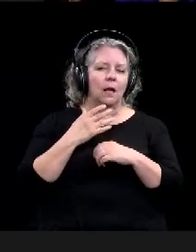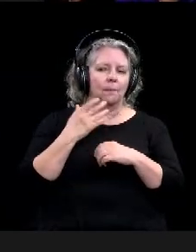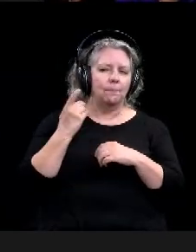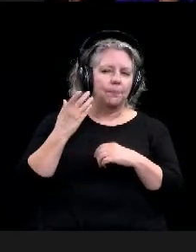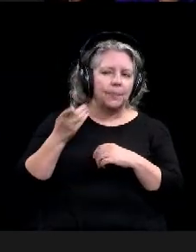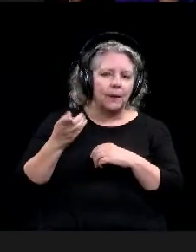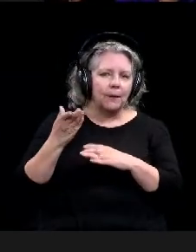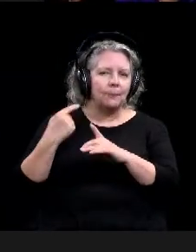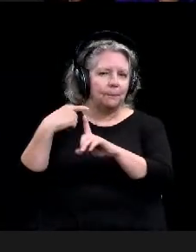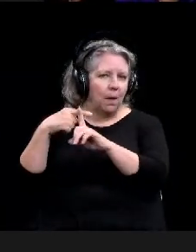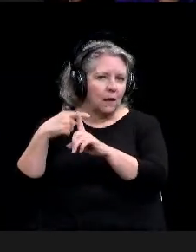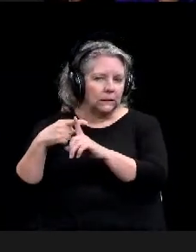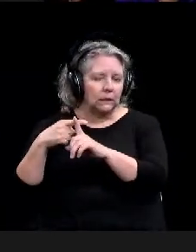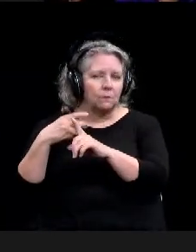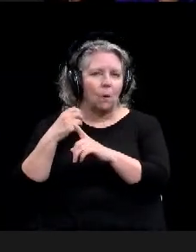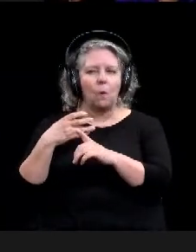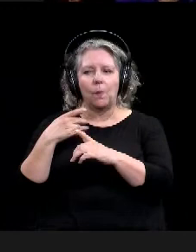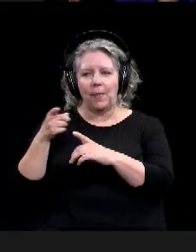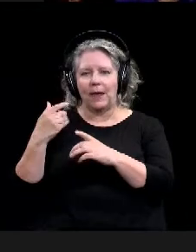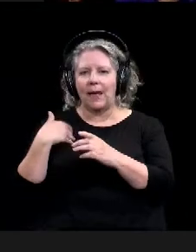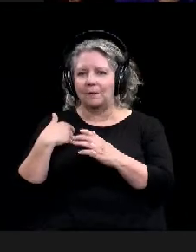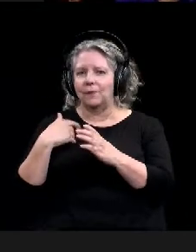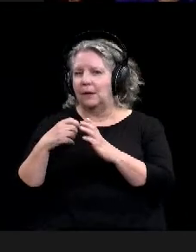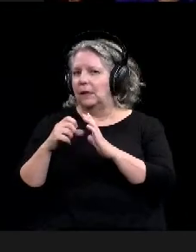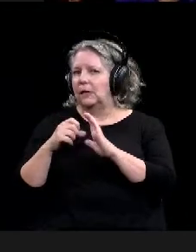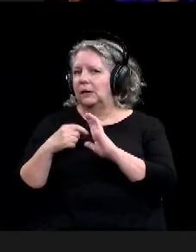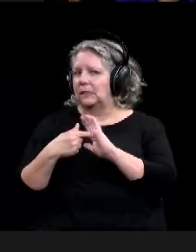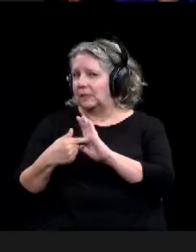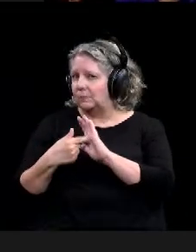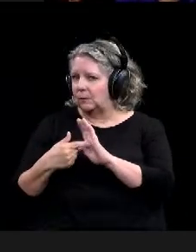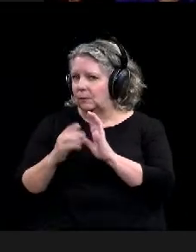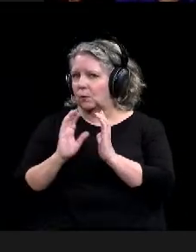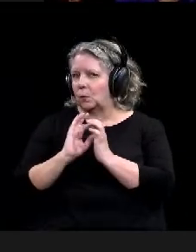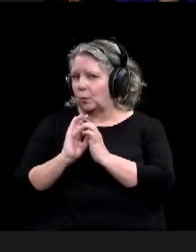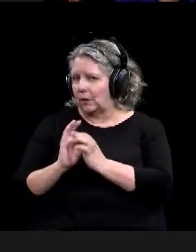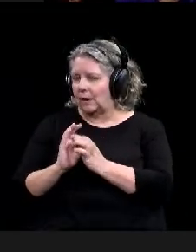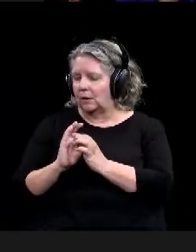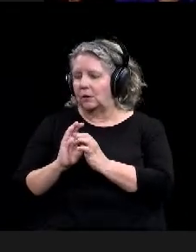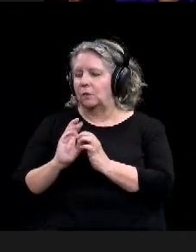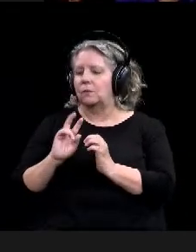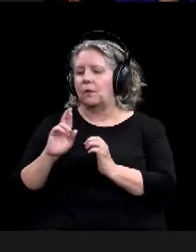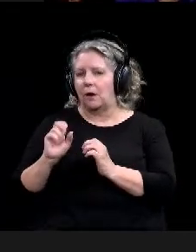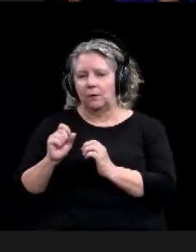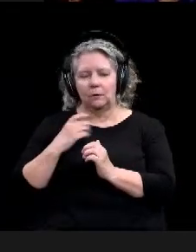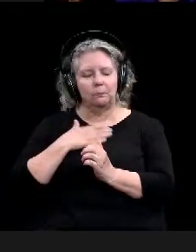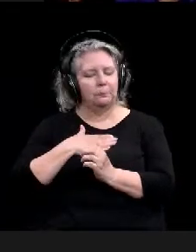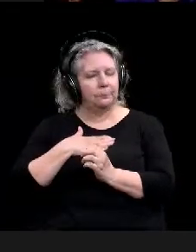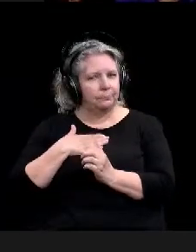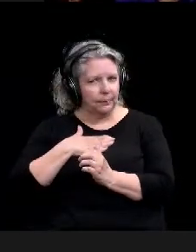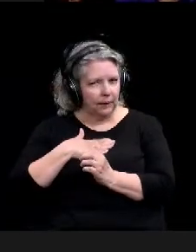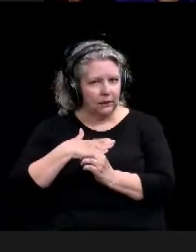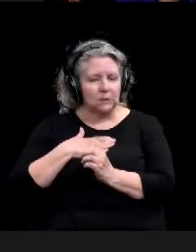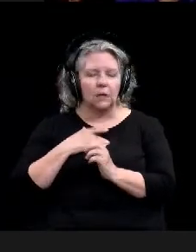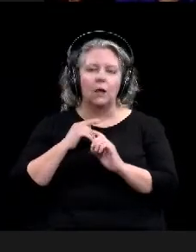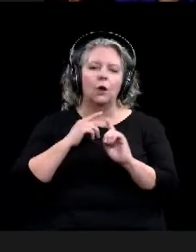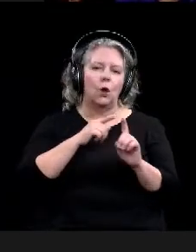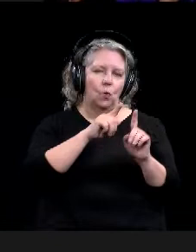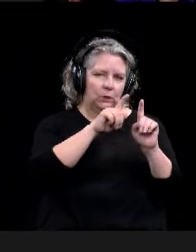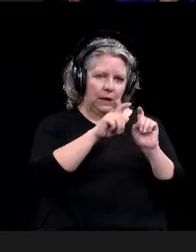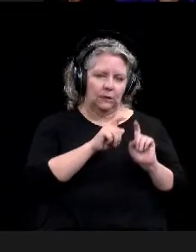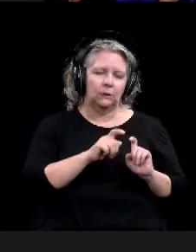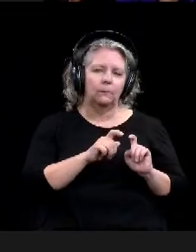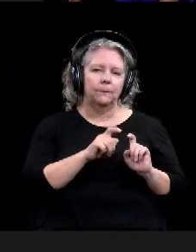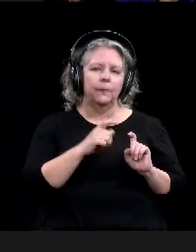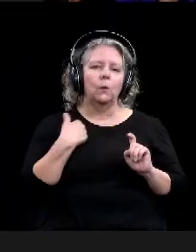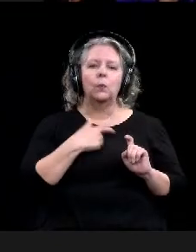por favor hagan la prueba tenemos que continuar de ver a números